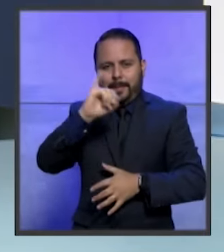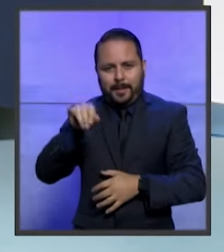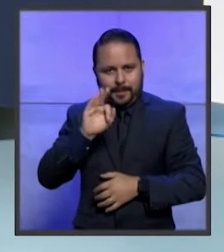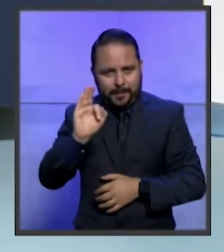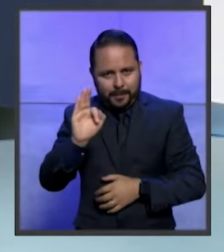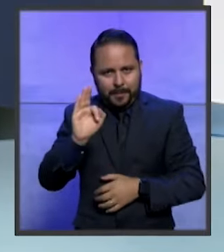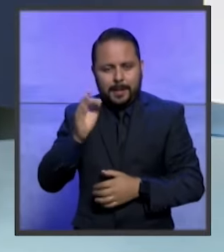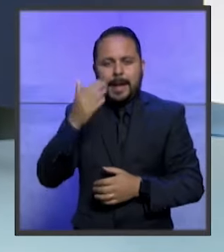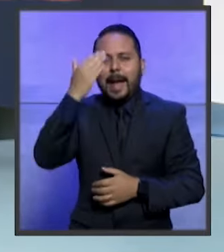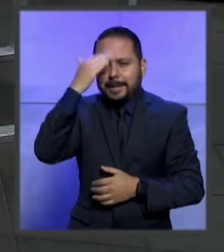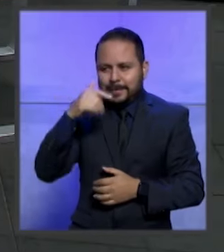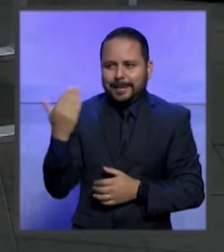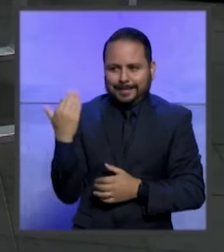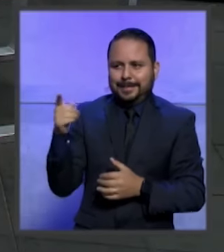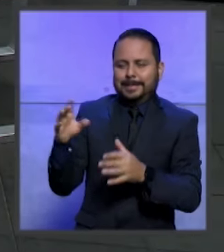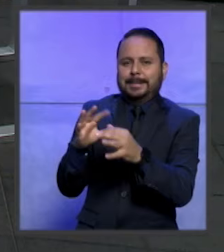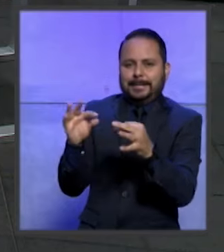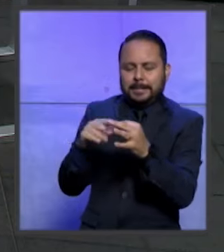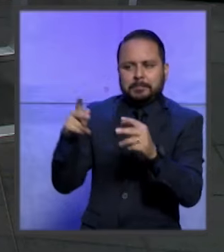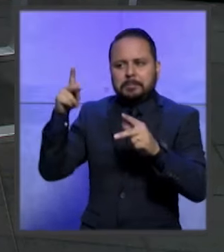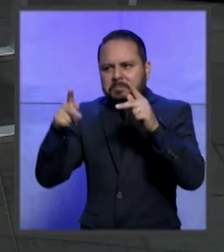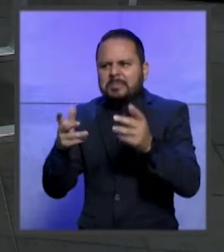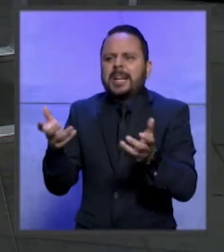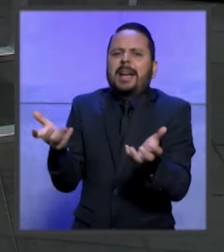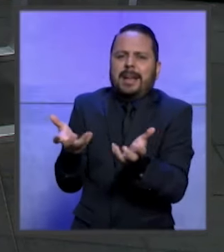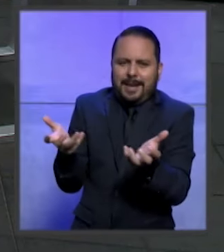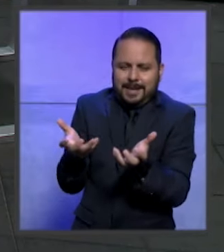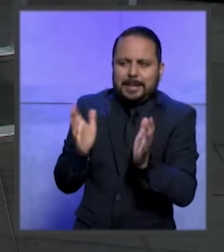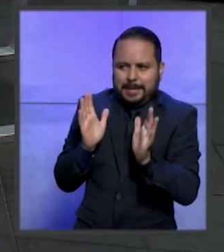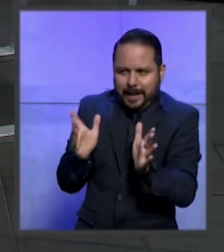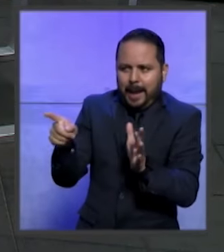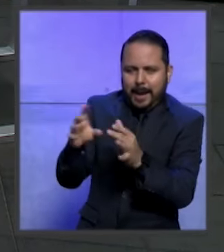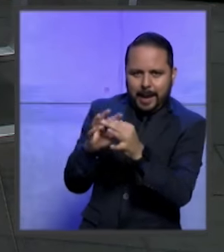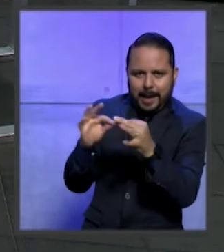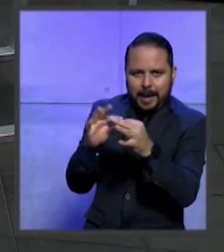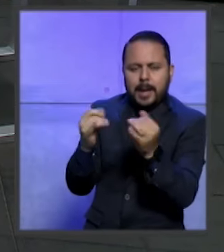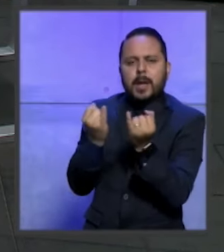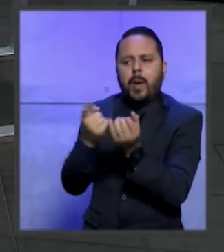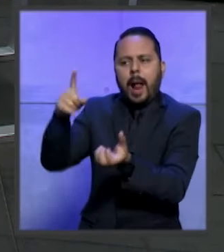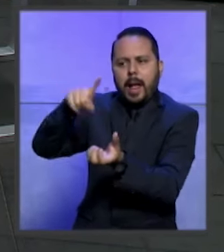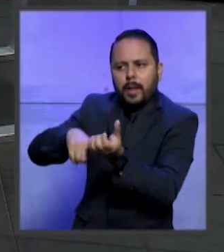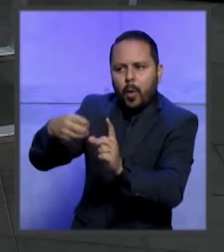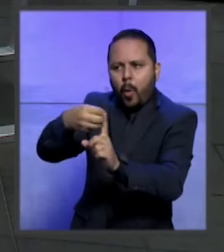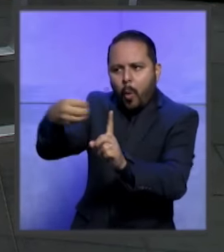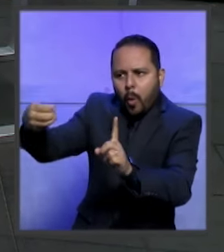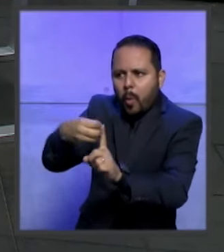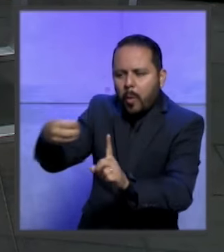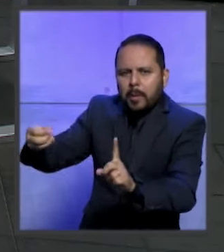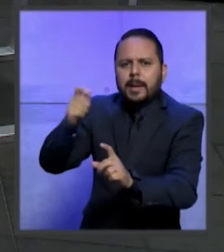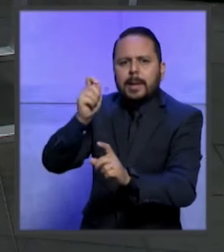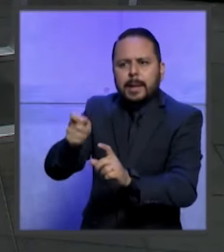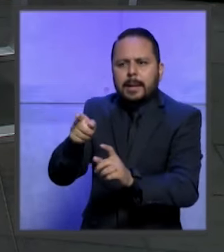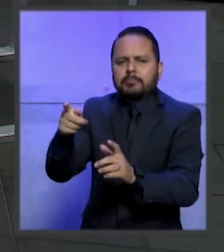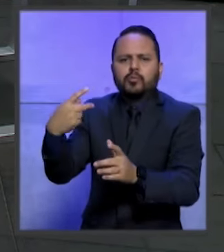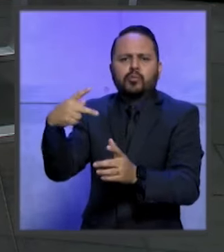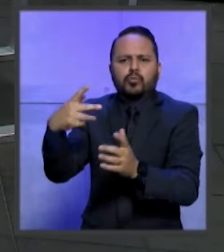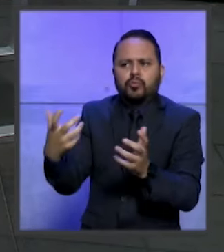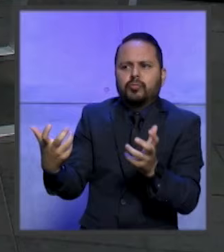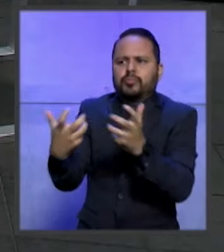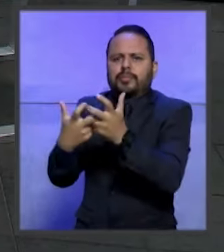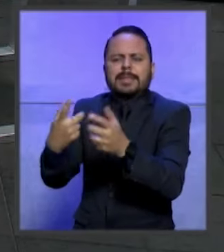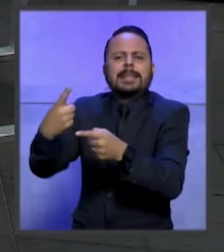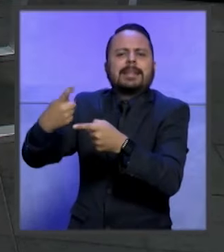judicial de la federación ya sabemos que hace la visitaduría Eh ya sabemos Cuál es la infraestructura En dónde encaja digamos la